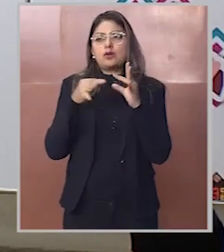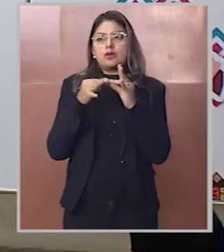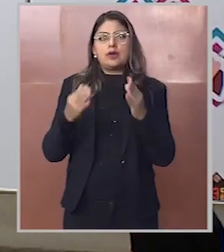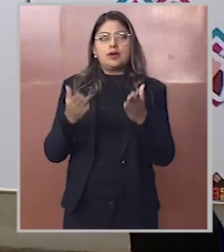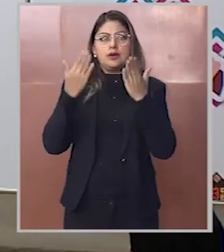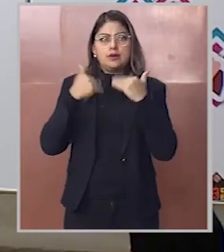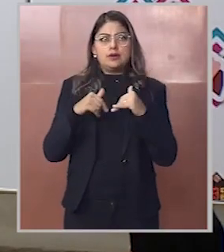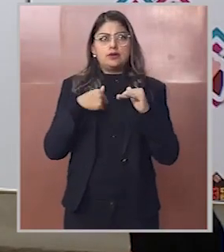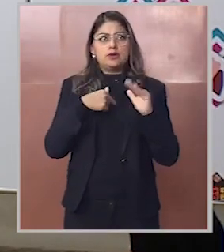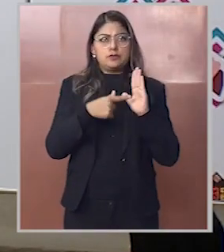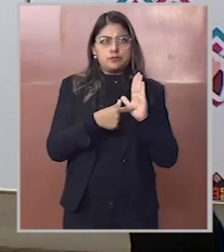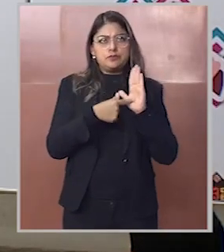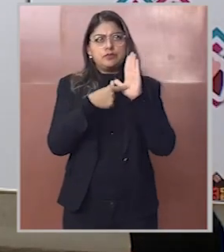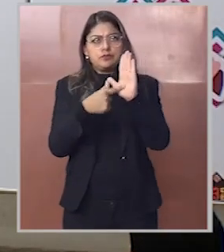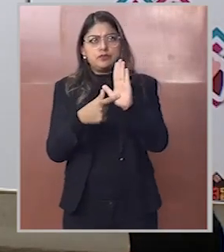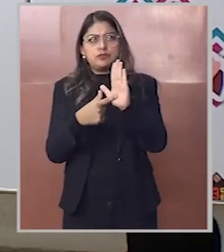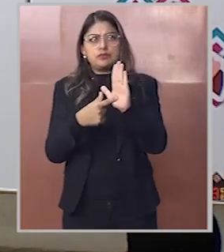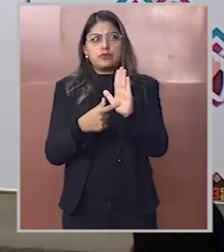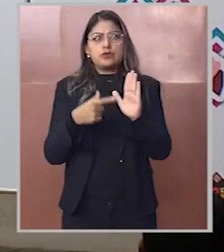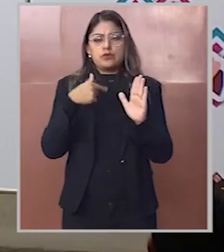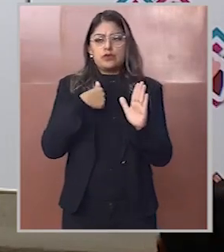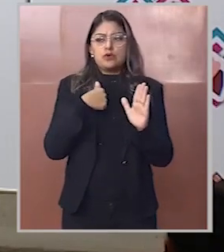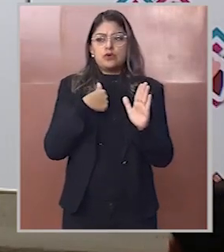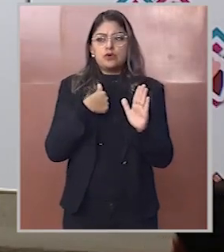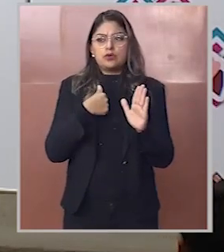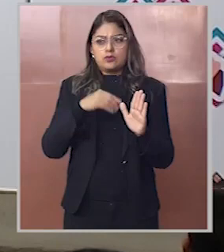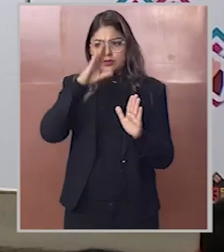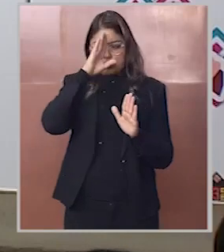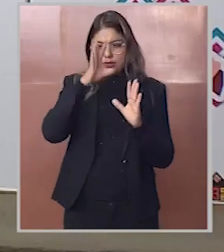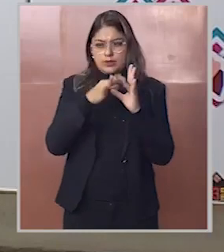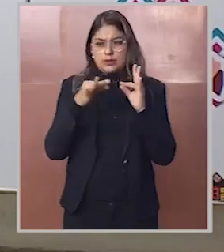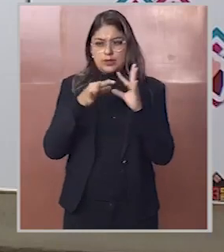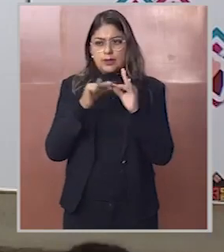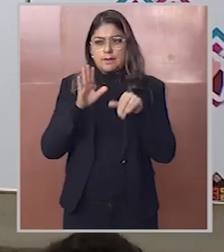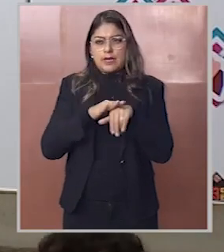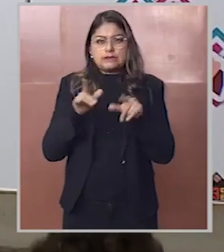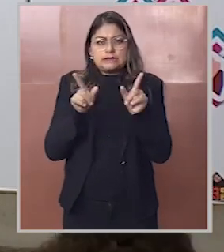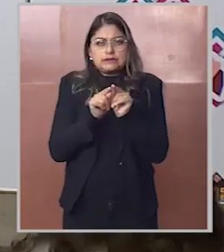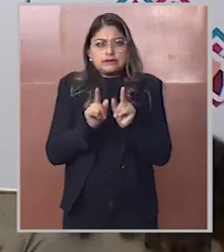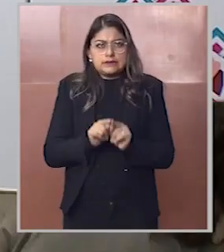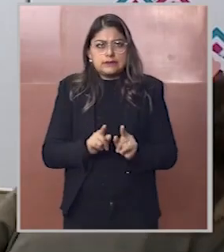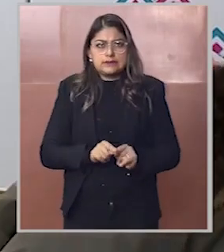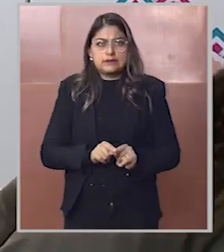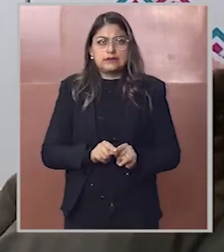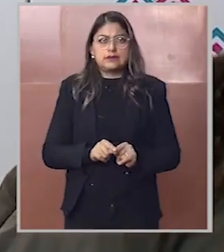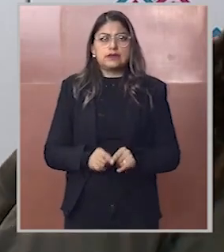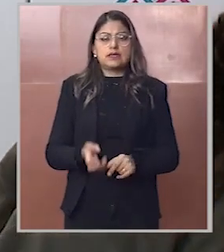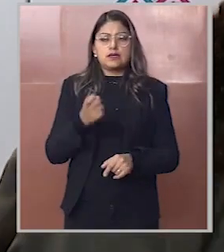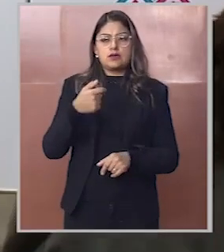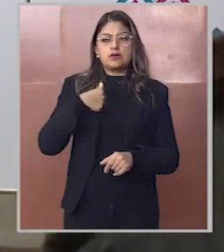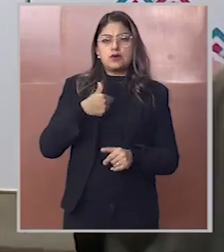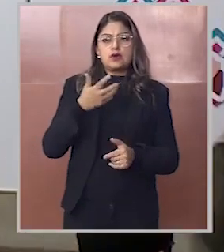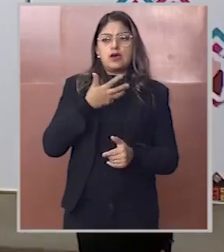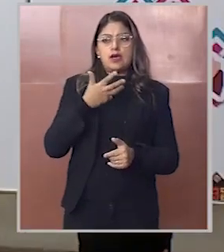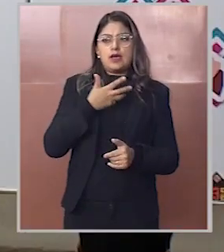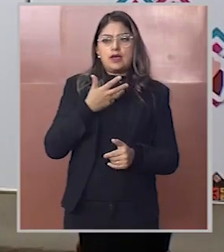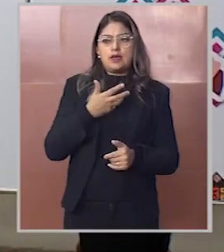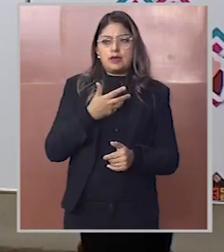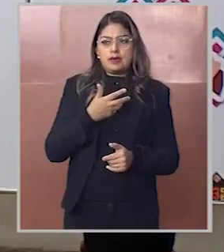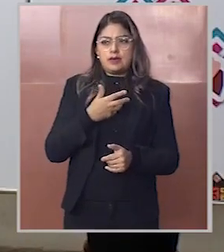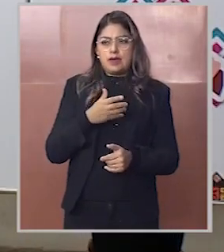voy a simplificar algunas cosas que ya se han ido mencionando Yo vengo como bien decía Arturo de de culminar mi tarea en